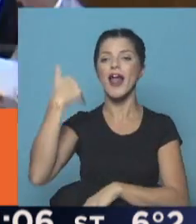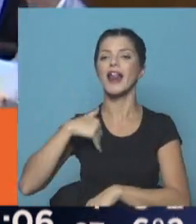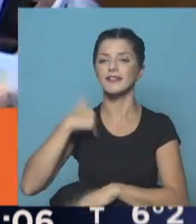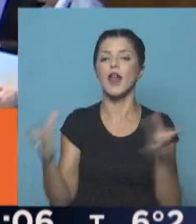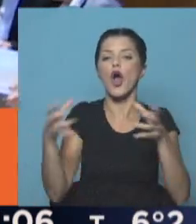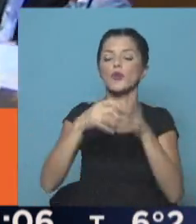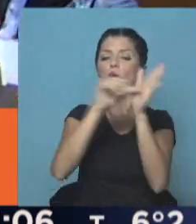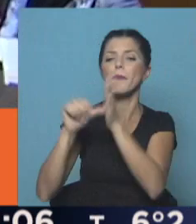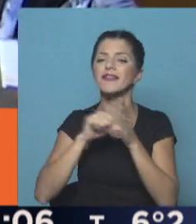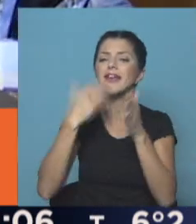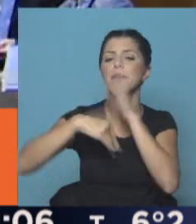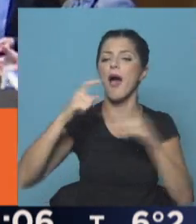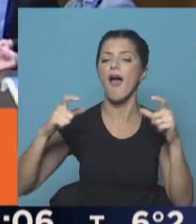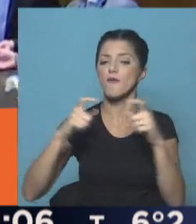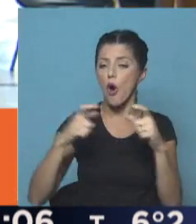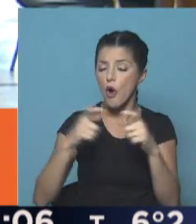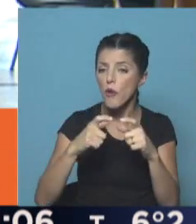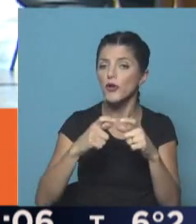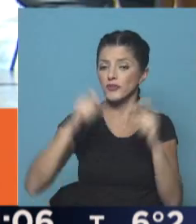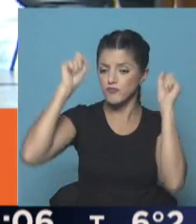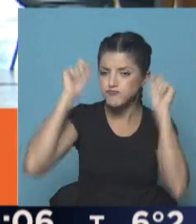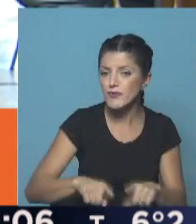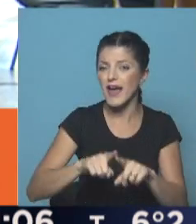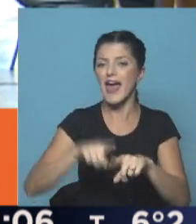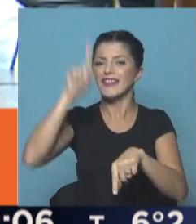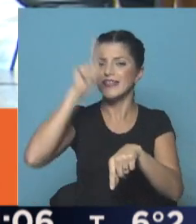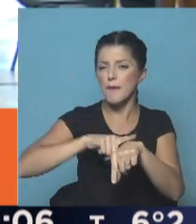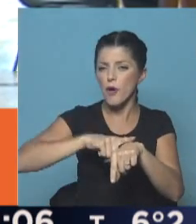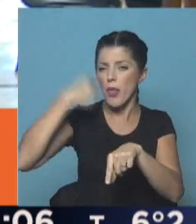de naciones con emisiones de bonos soberanos a 100 años,